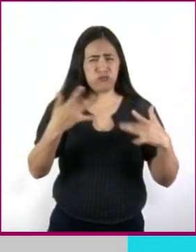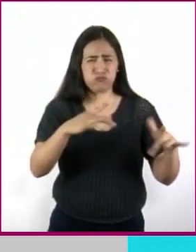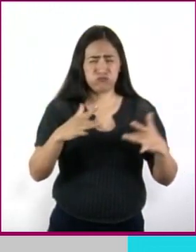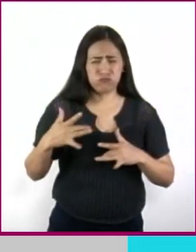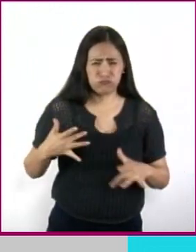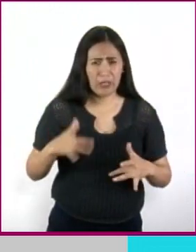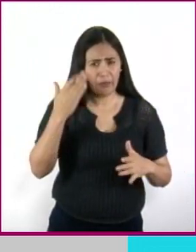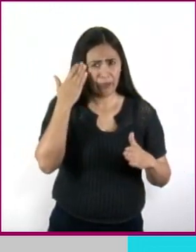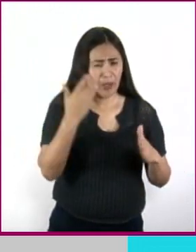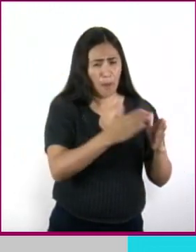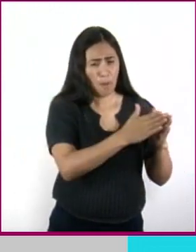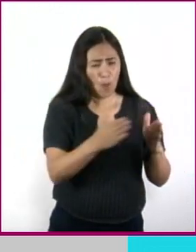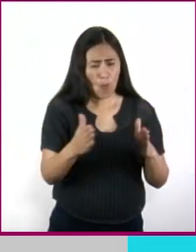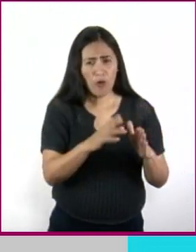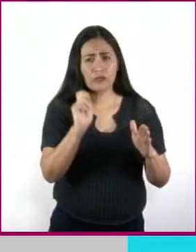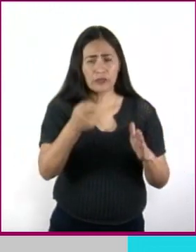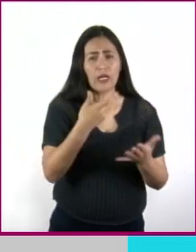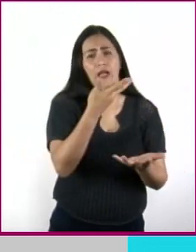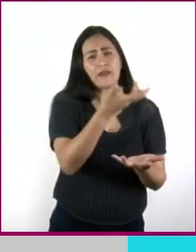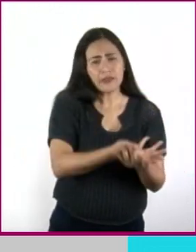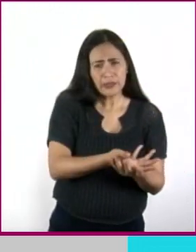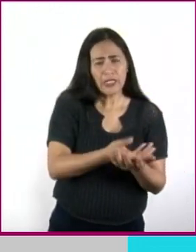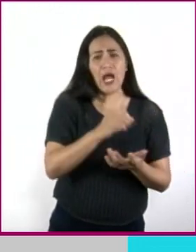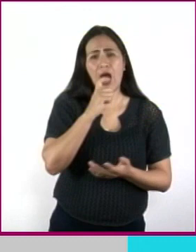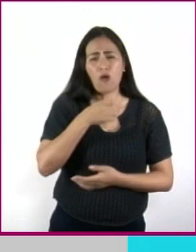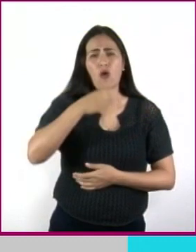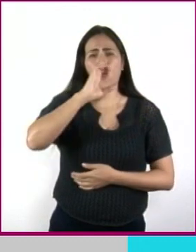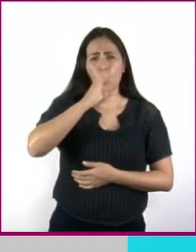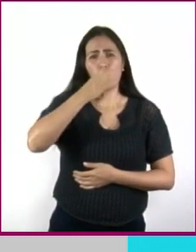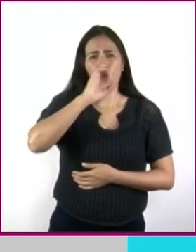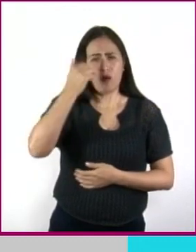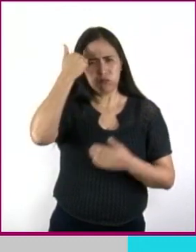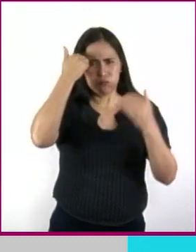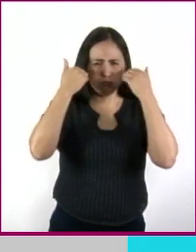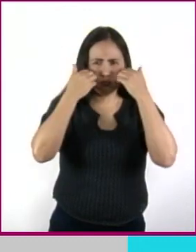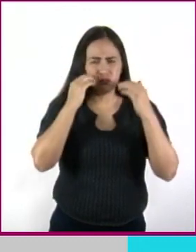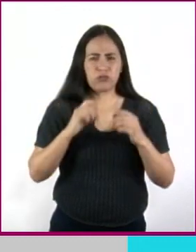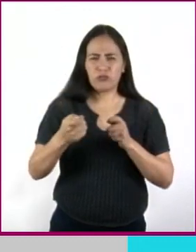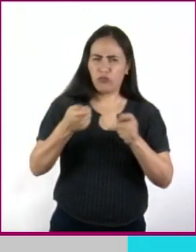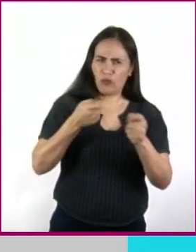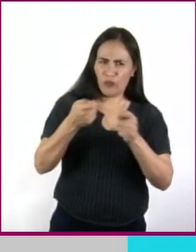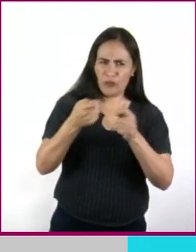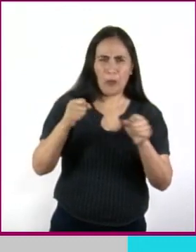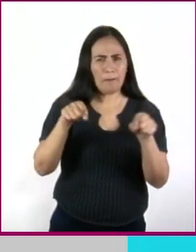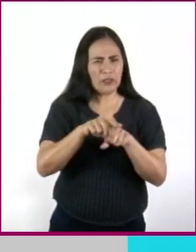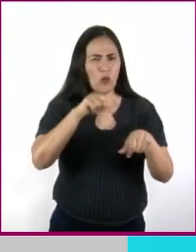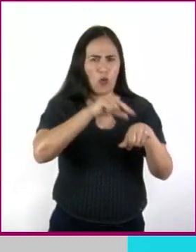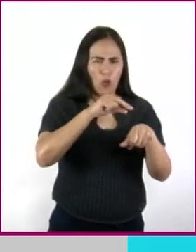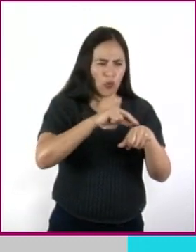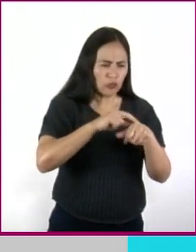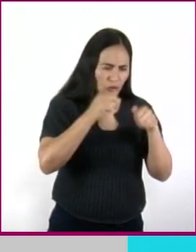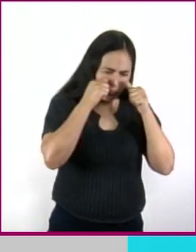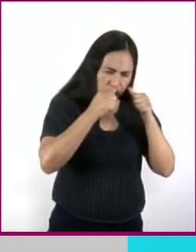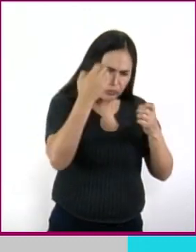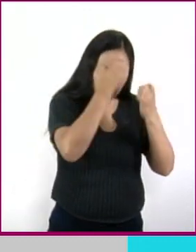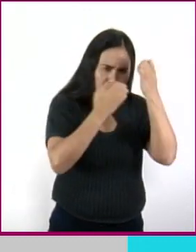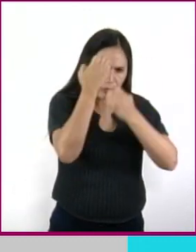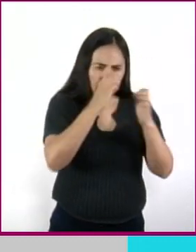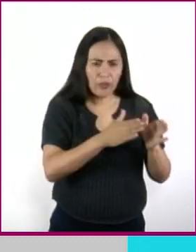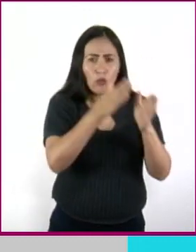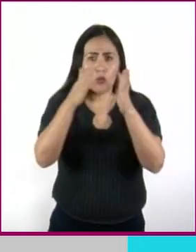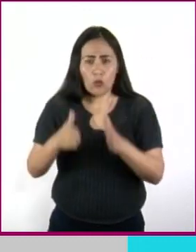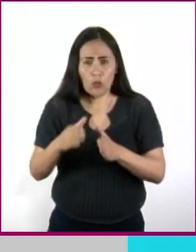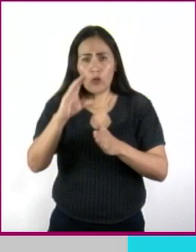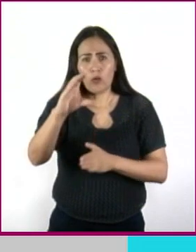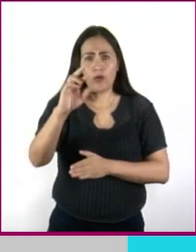requiere reposo, hidratación, control de la fiebre y observación médica. La fase crítica puede